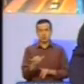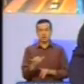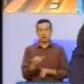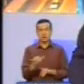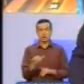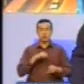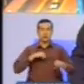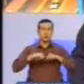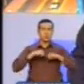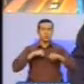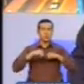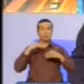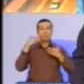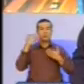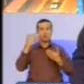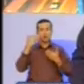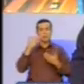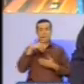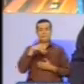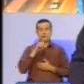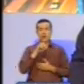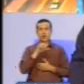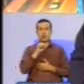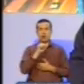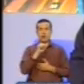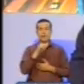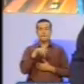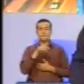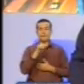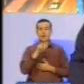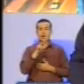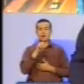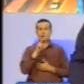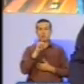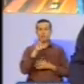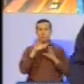gestión de la política, Paola Pavón, con quien vamos a hablar, políticas y estrategias.